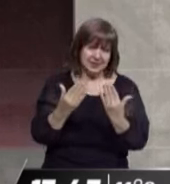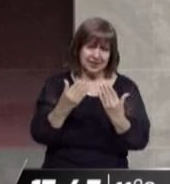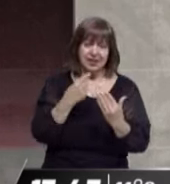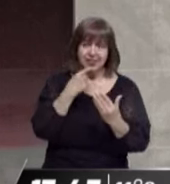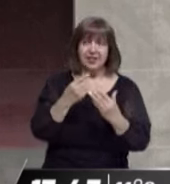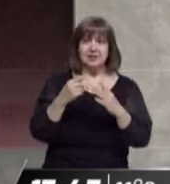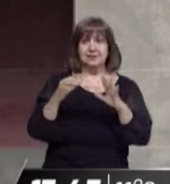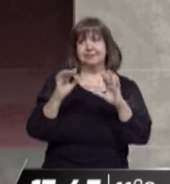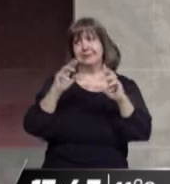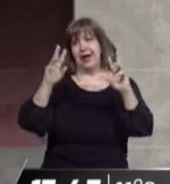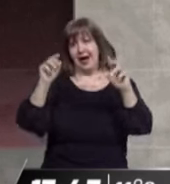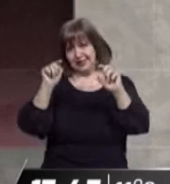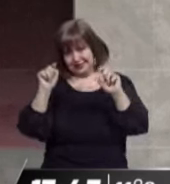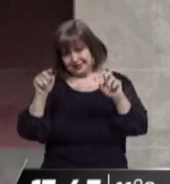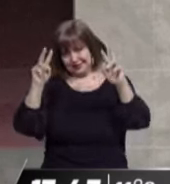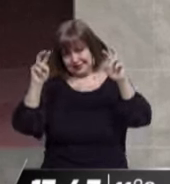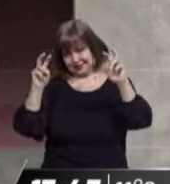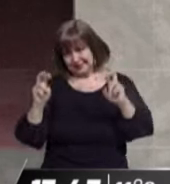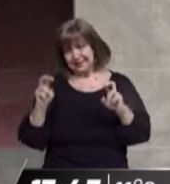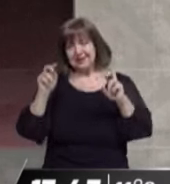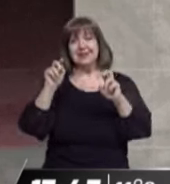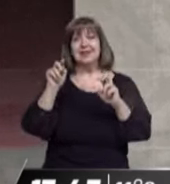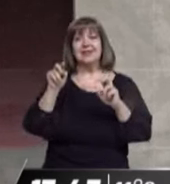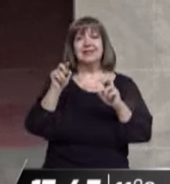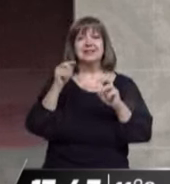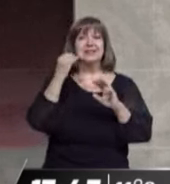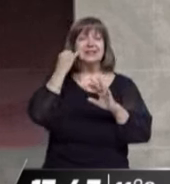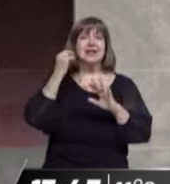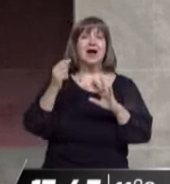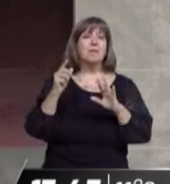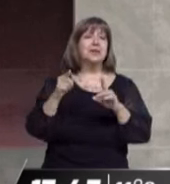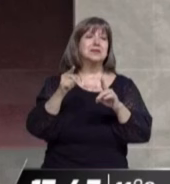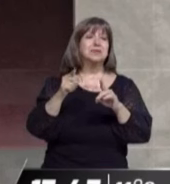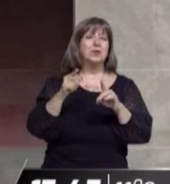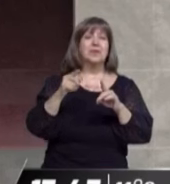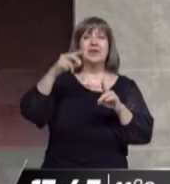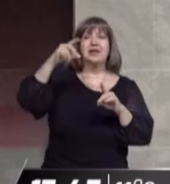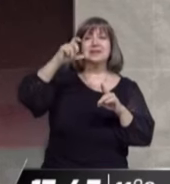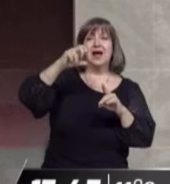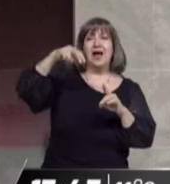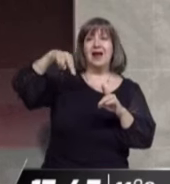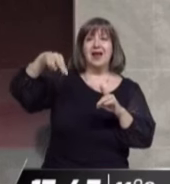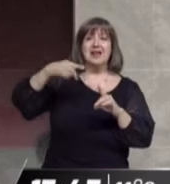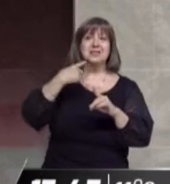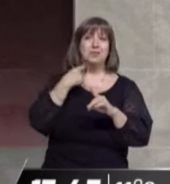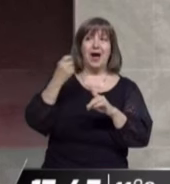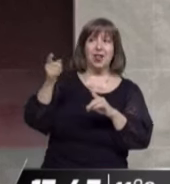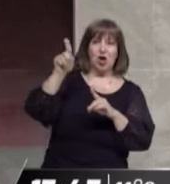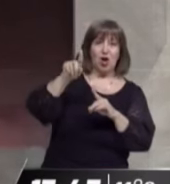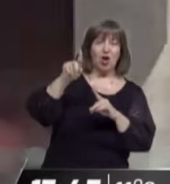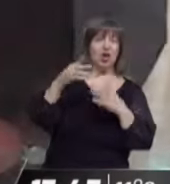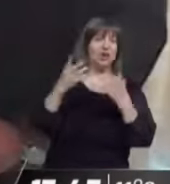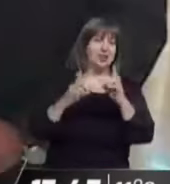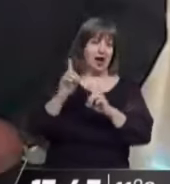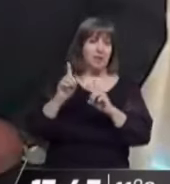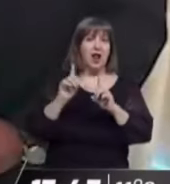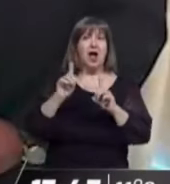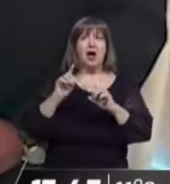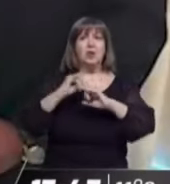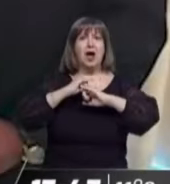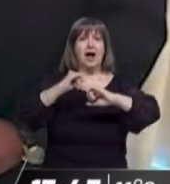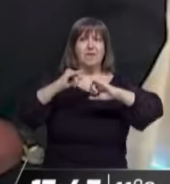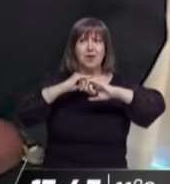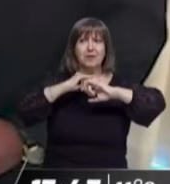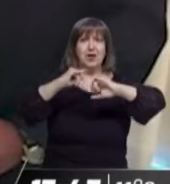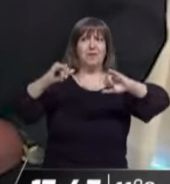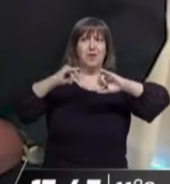mensaje entrecomillado. Recién compartíamos también esa portada de CNN en español y algunas de las repercusiones que a